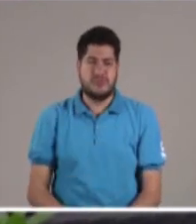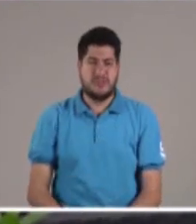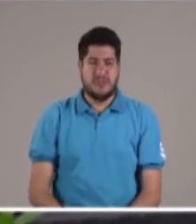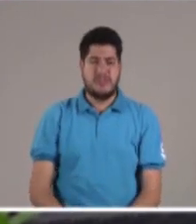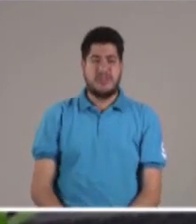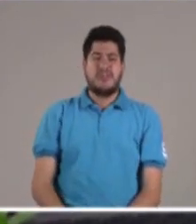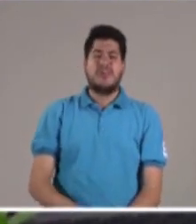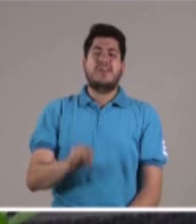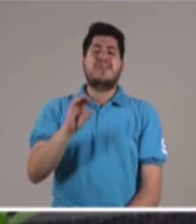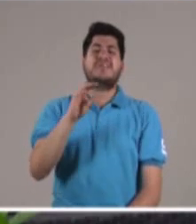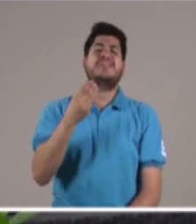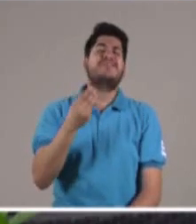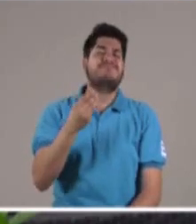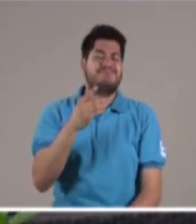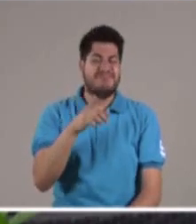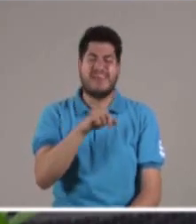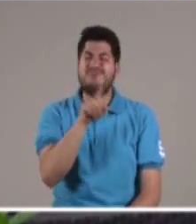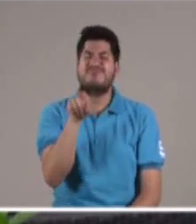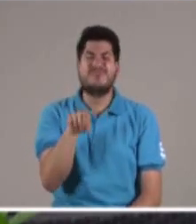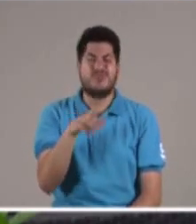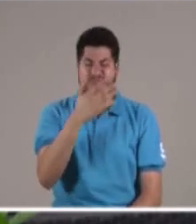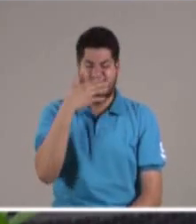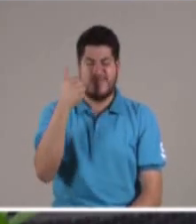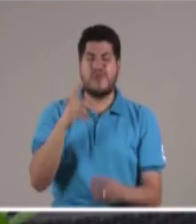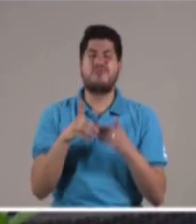y cuáles son esos mejores dones